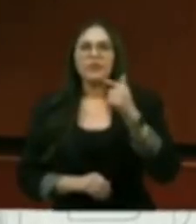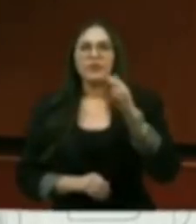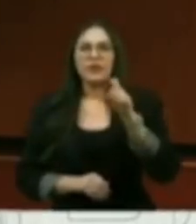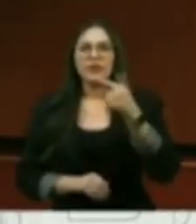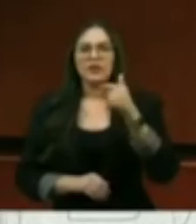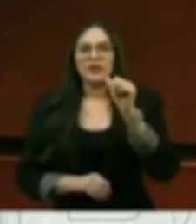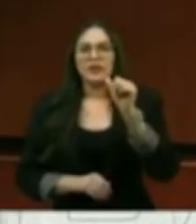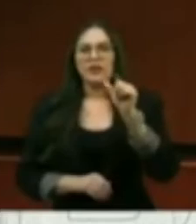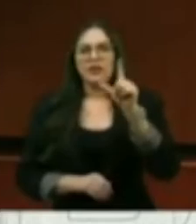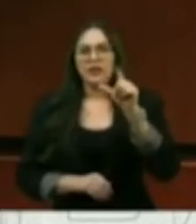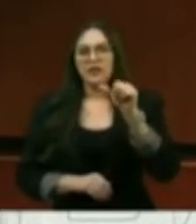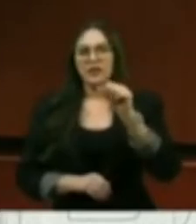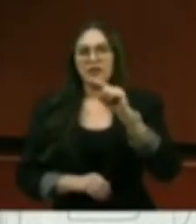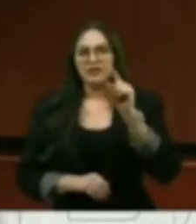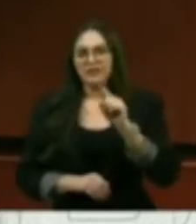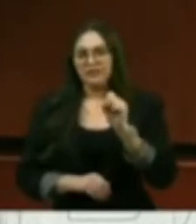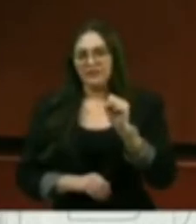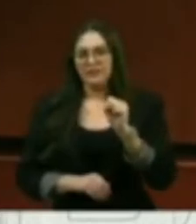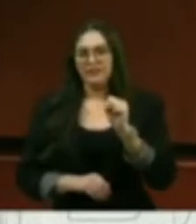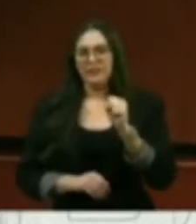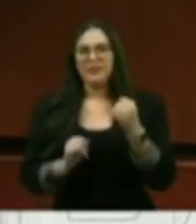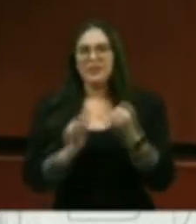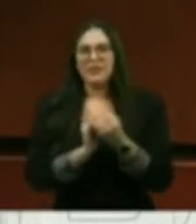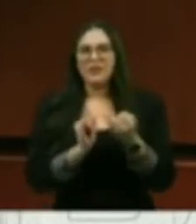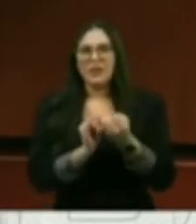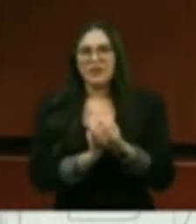Glass, que los paniaguados